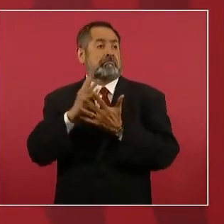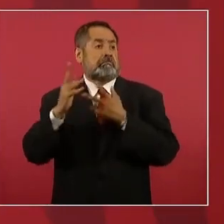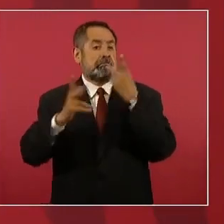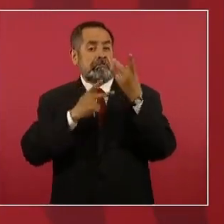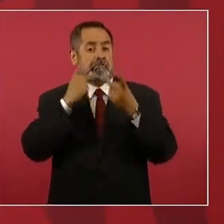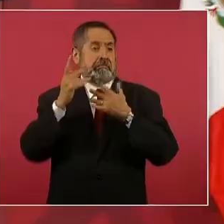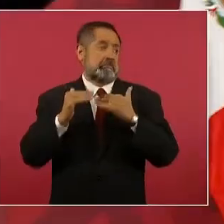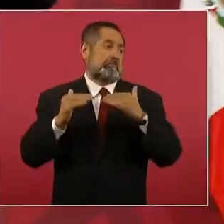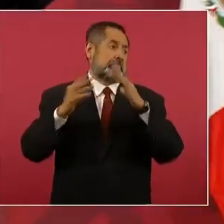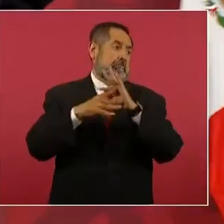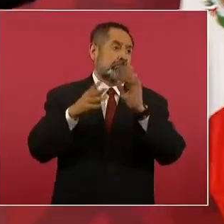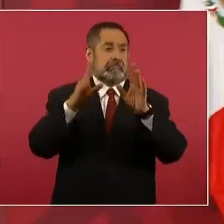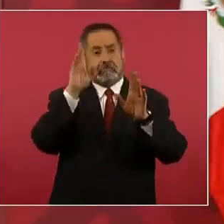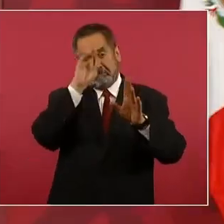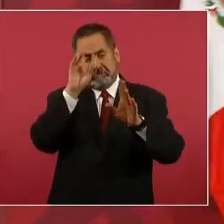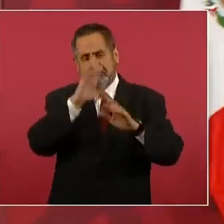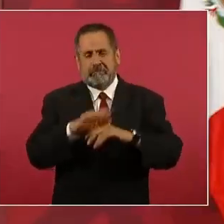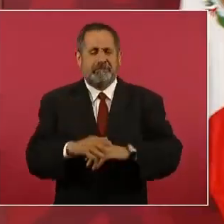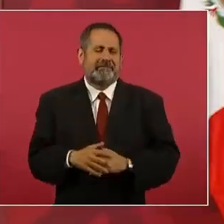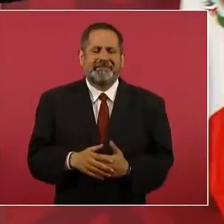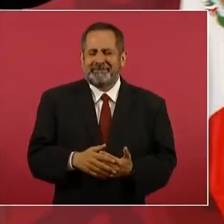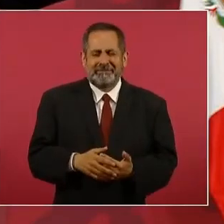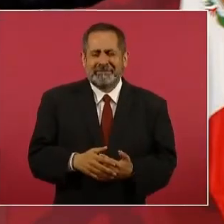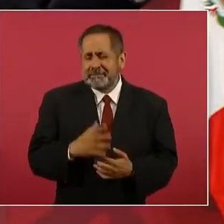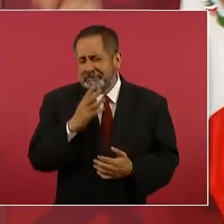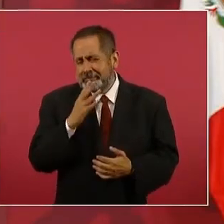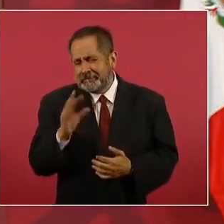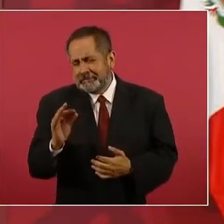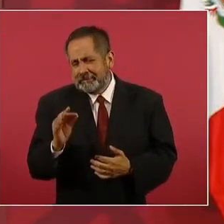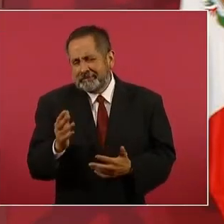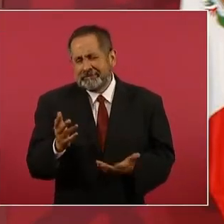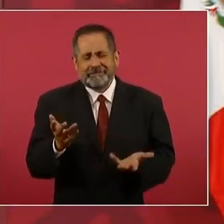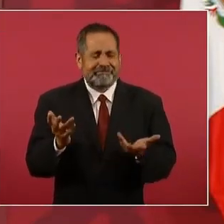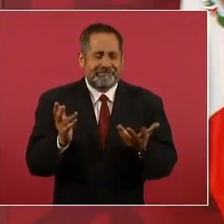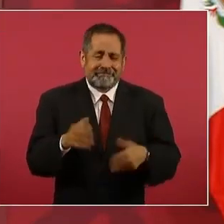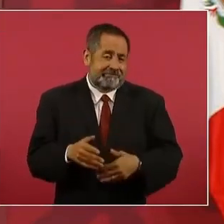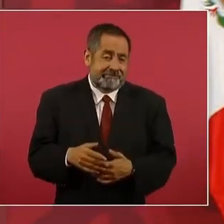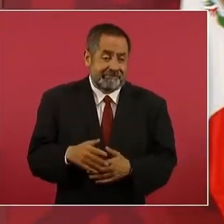por encima de todo, los elevan a rango supremo.